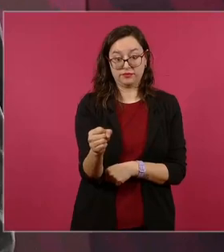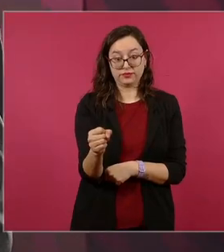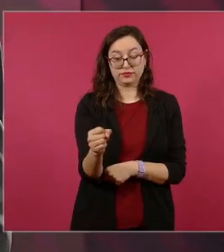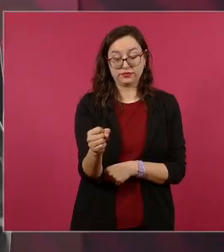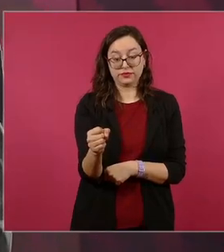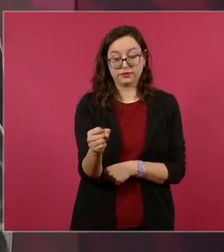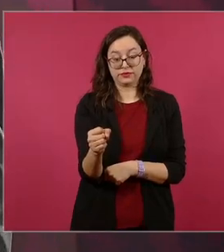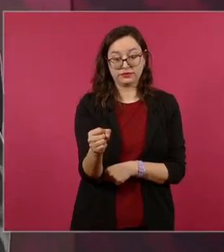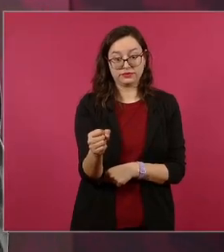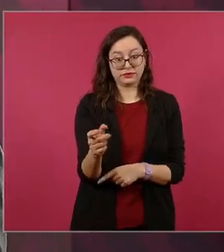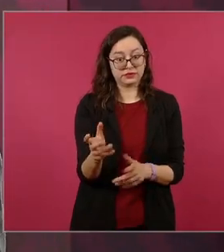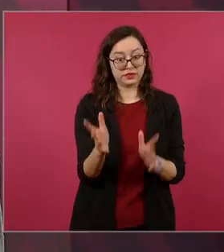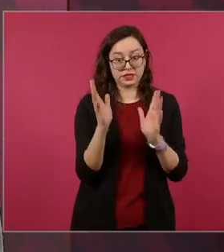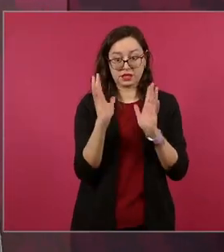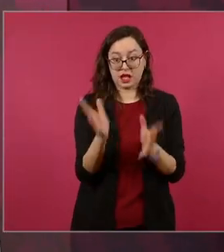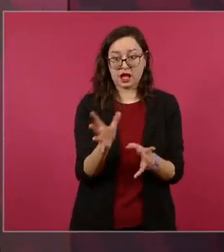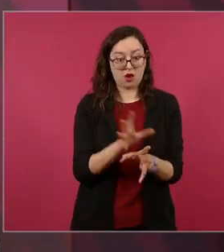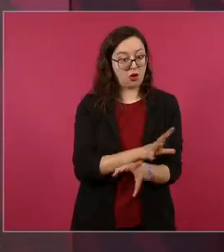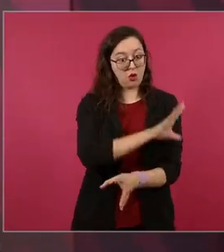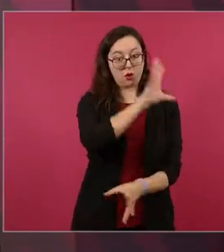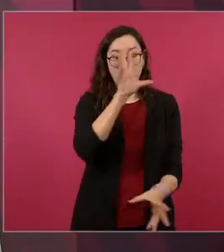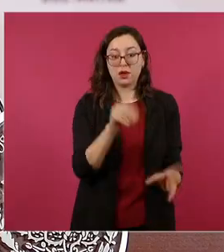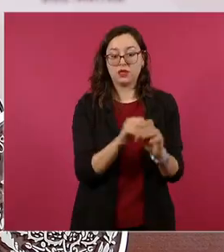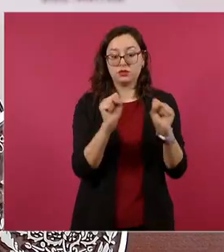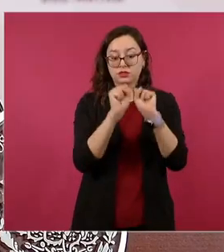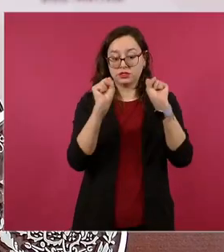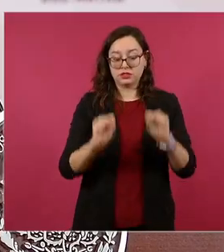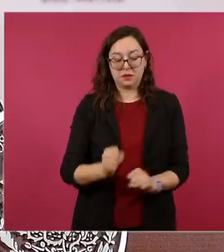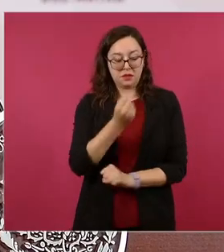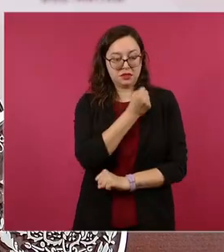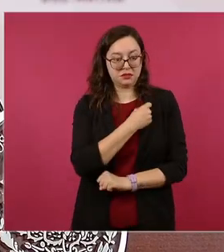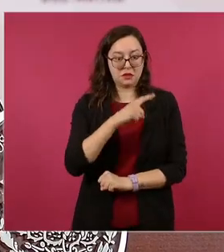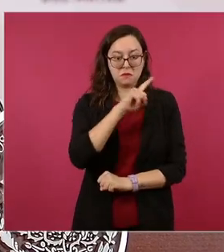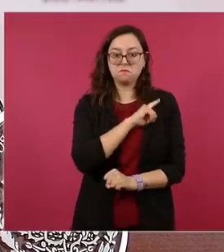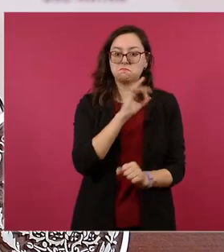la entrega del sistema de salud pública,